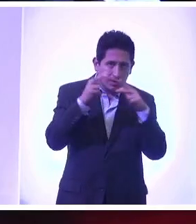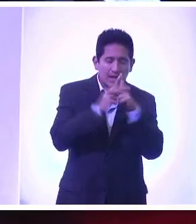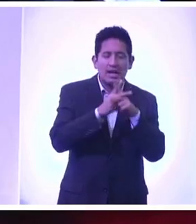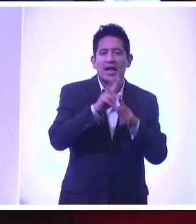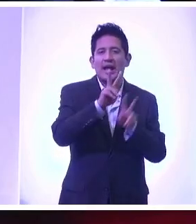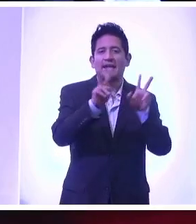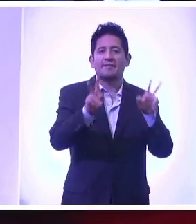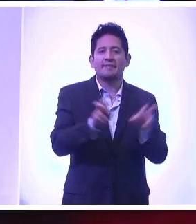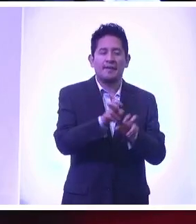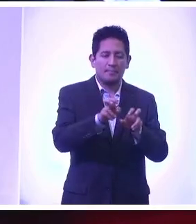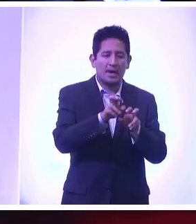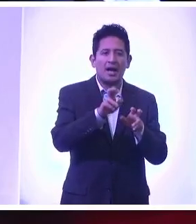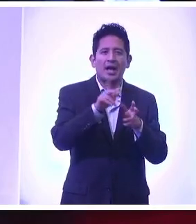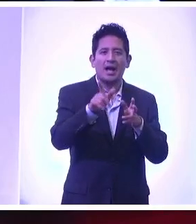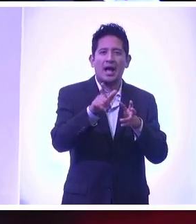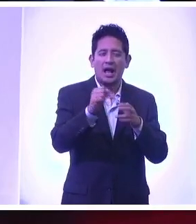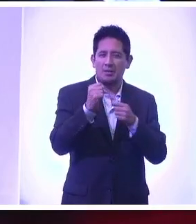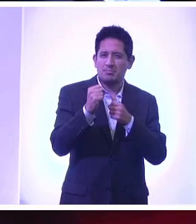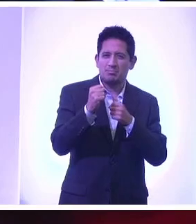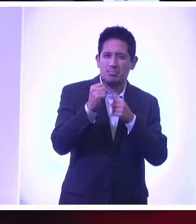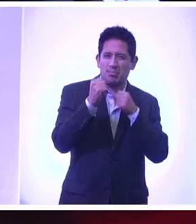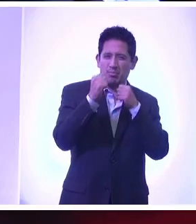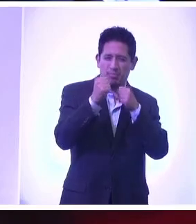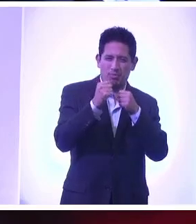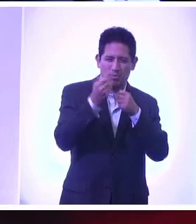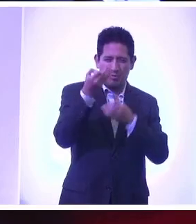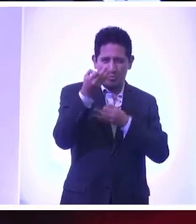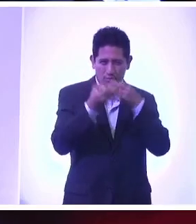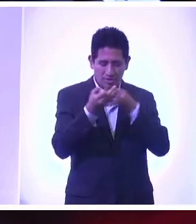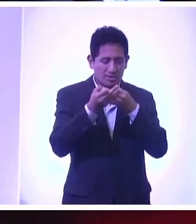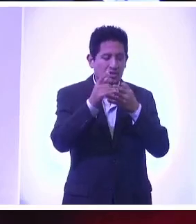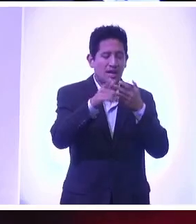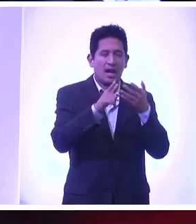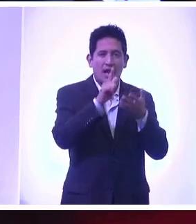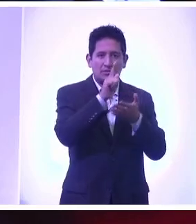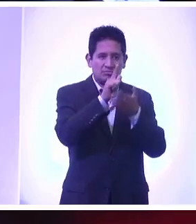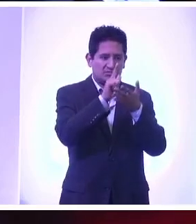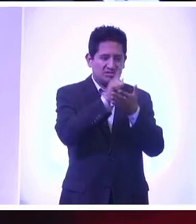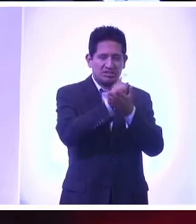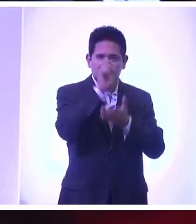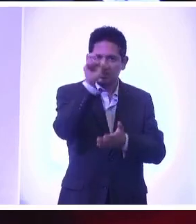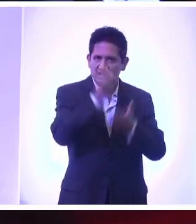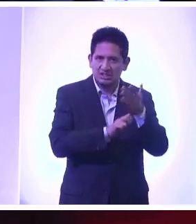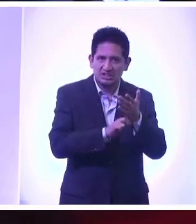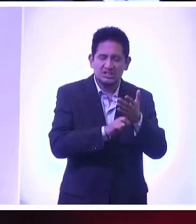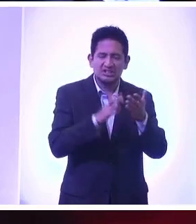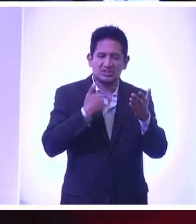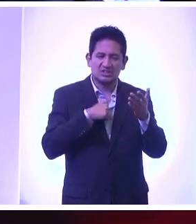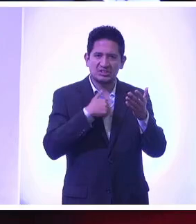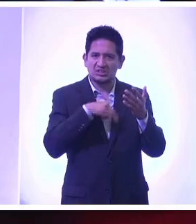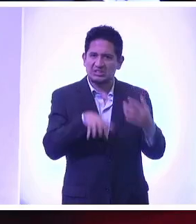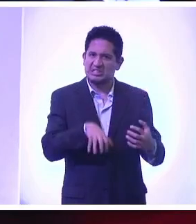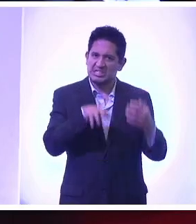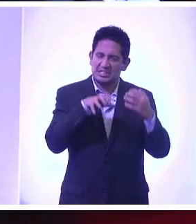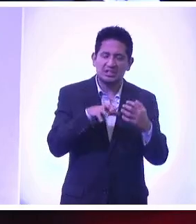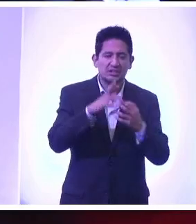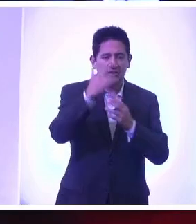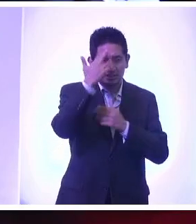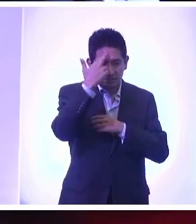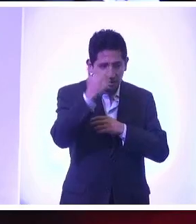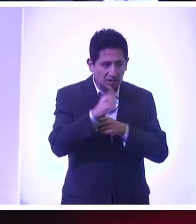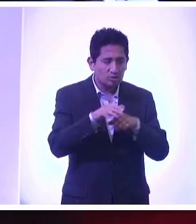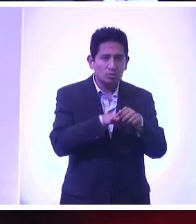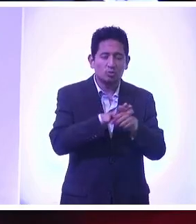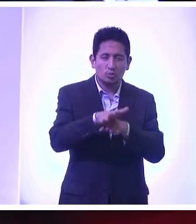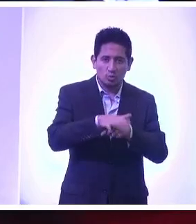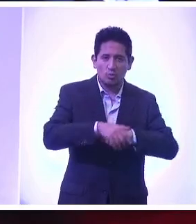quita esa eh ese servicio profesional de carrera o se deja en un segundo eh término Y eso es precisamente lo que